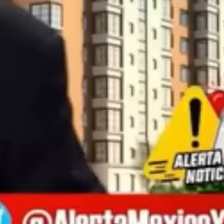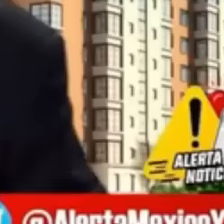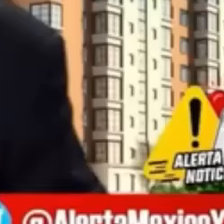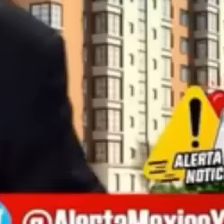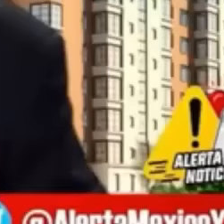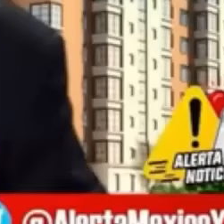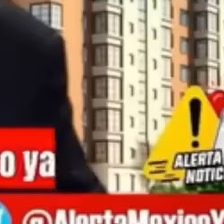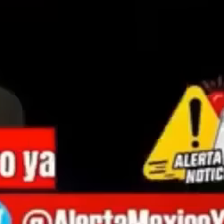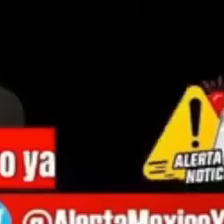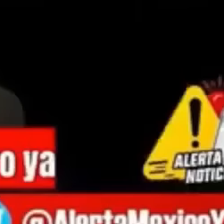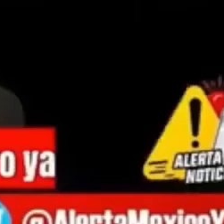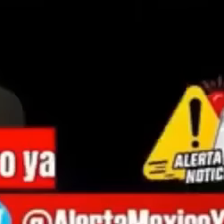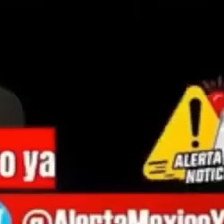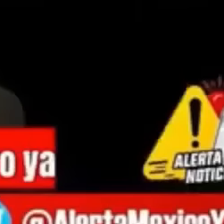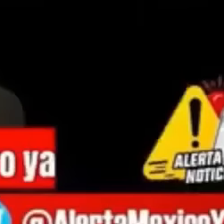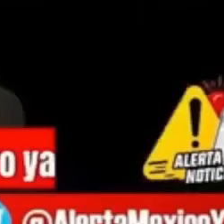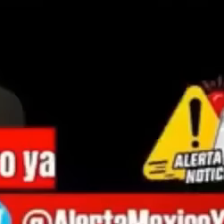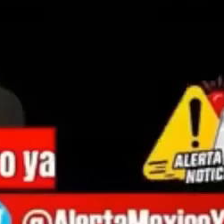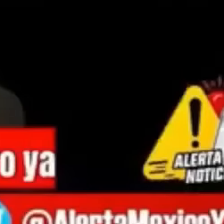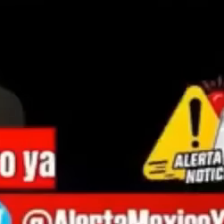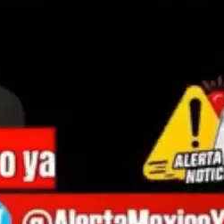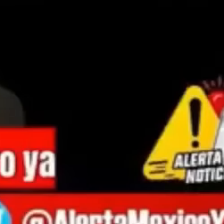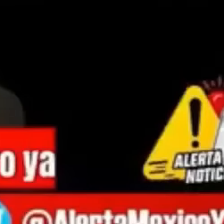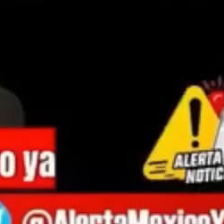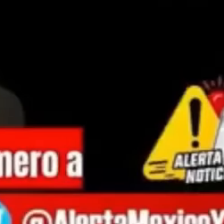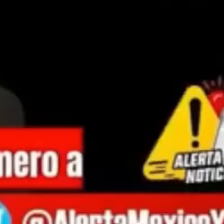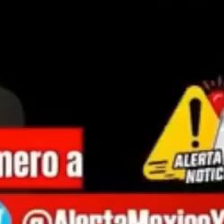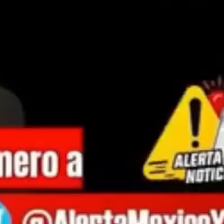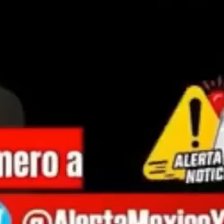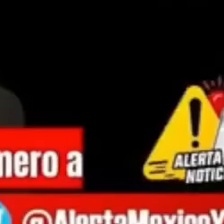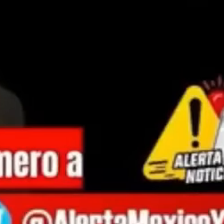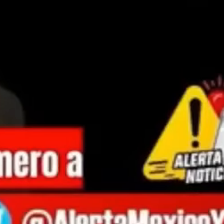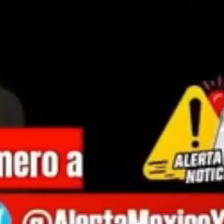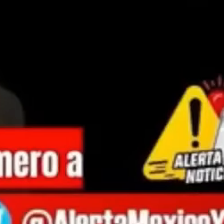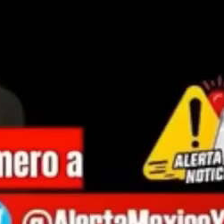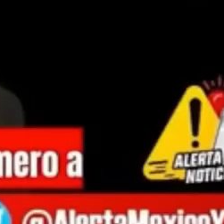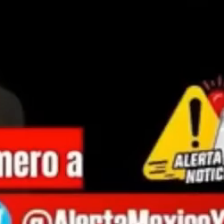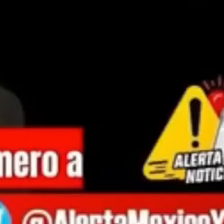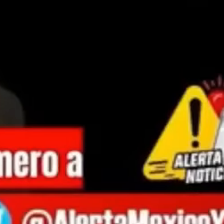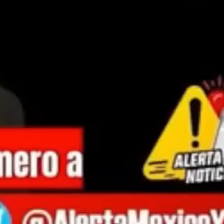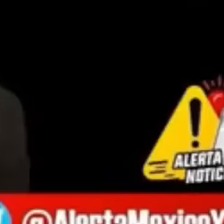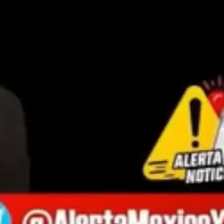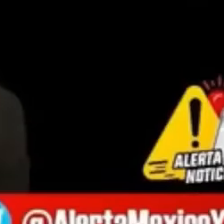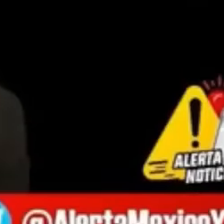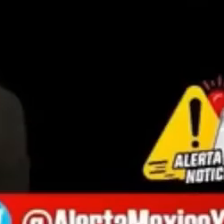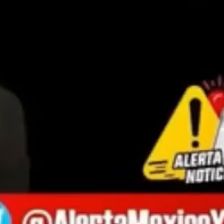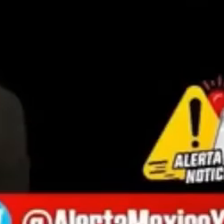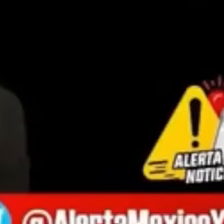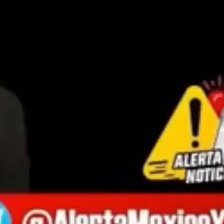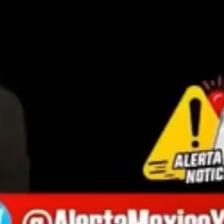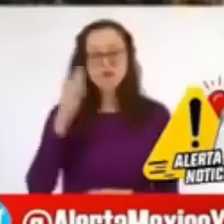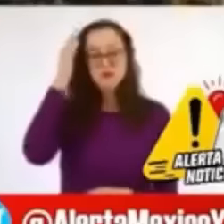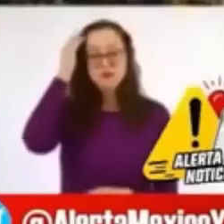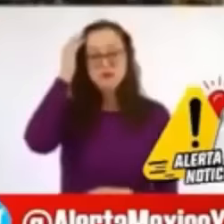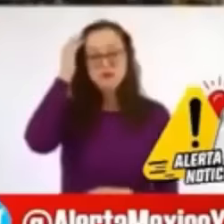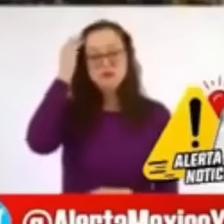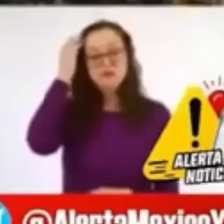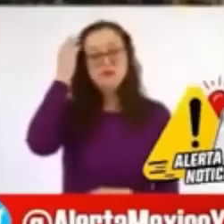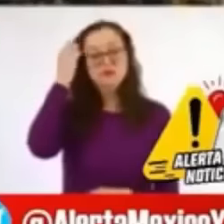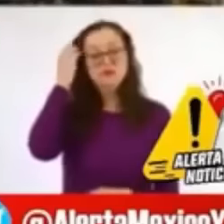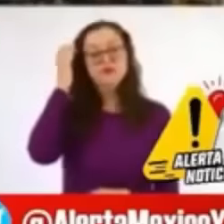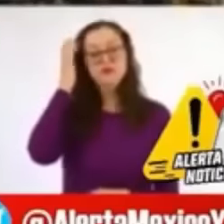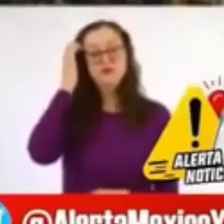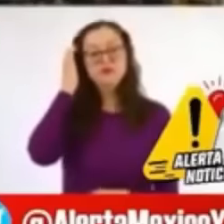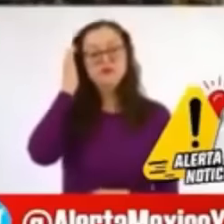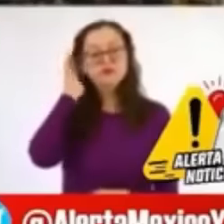que resulta que los archivos desaparecieron mágicamente, pero ya salieron incluso socios de Jorge Romero a declarar. Mire usted. Bueno, hacer